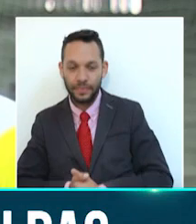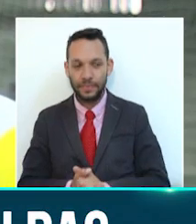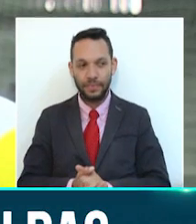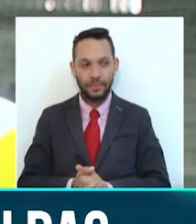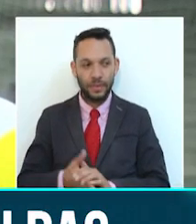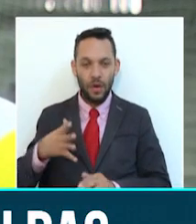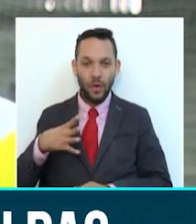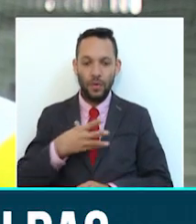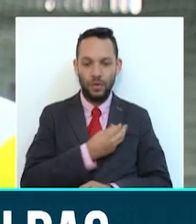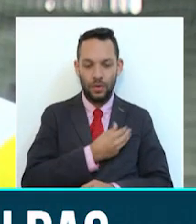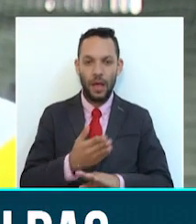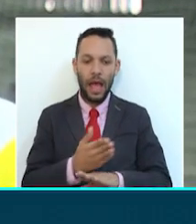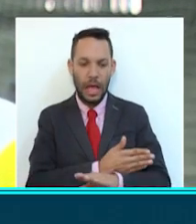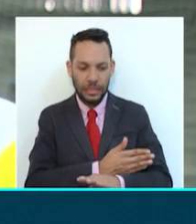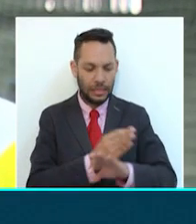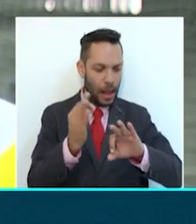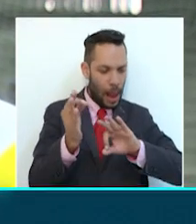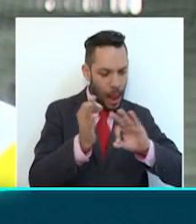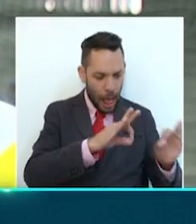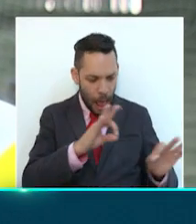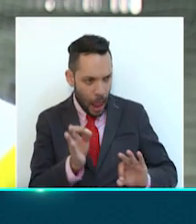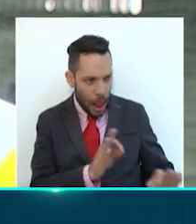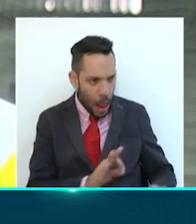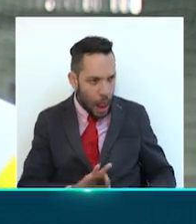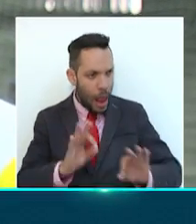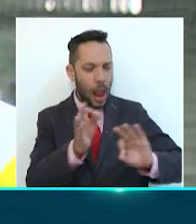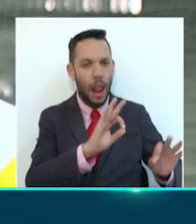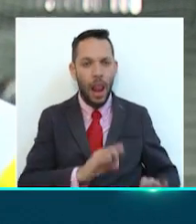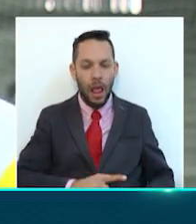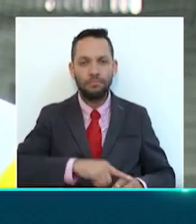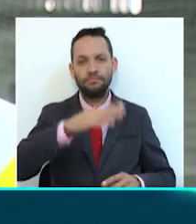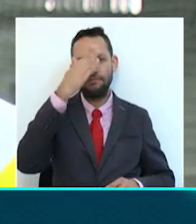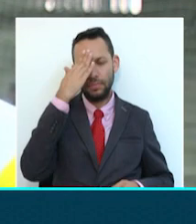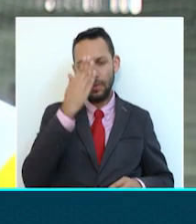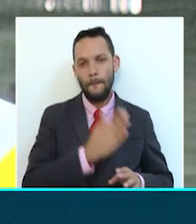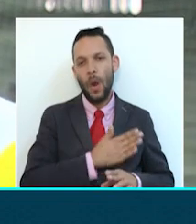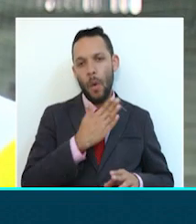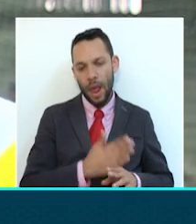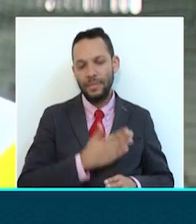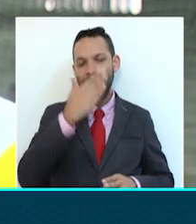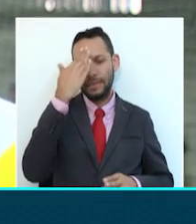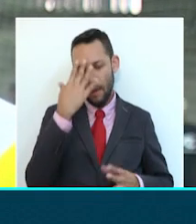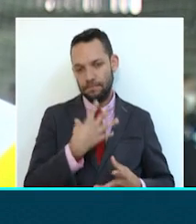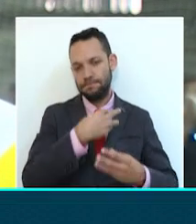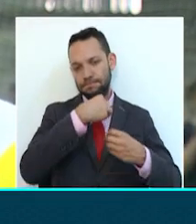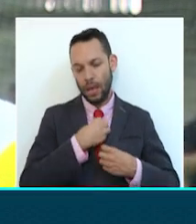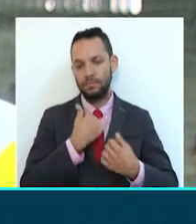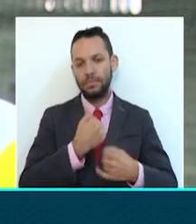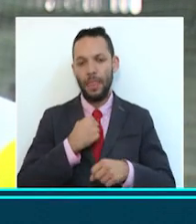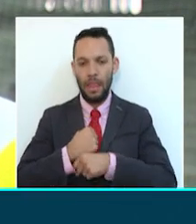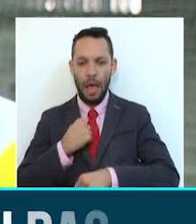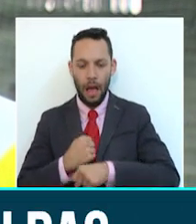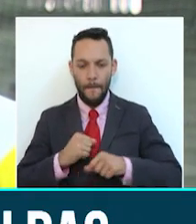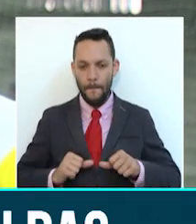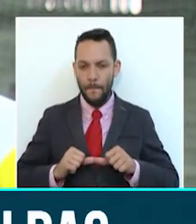Y nosotros nos hemos preparado para esto. A pesar de todos los problemas que hemos tenido, se ha visto el trabajo con los